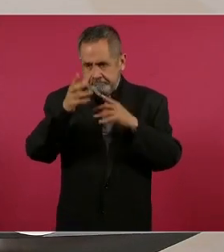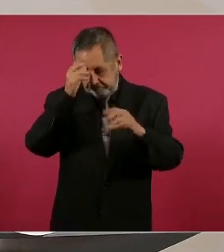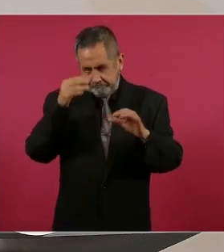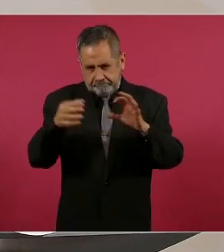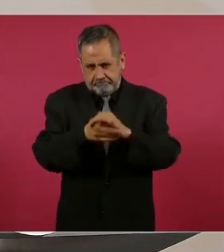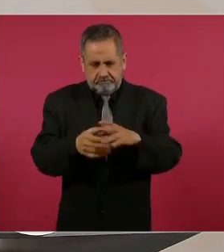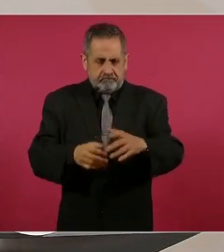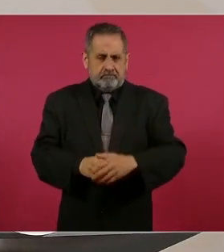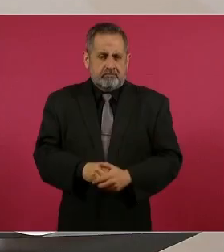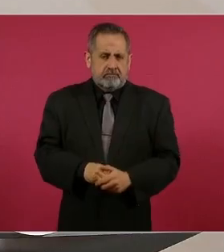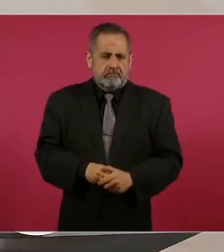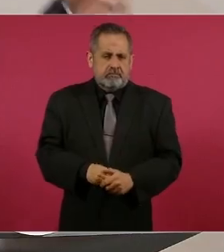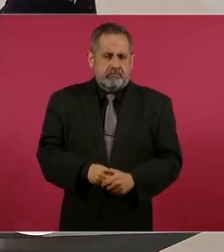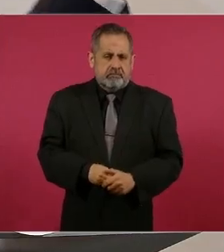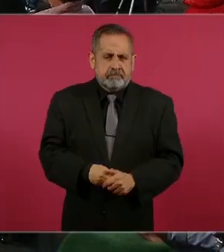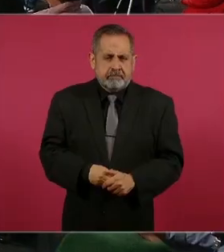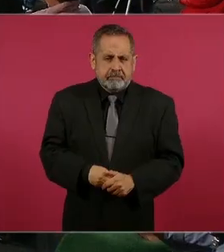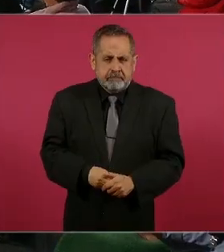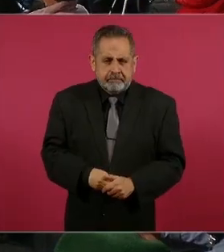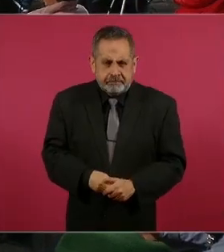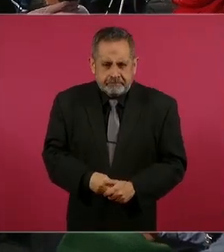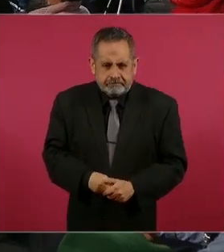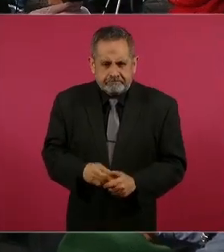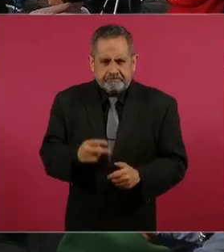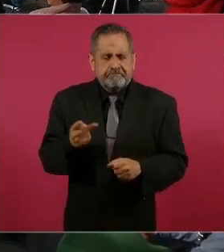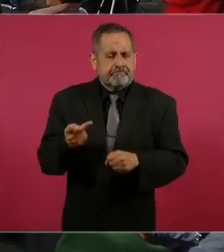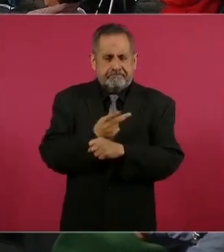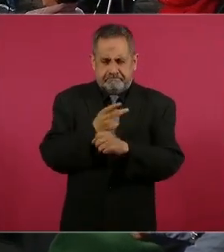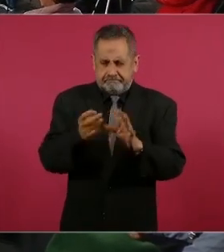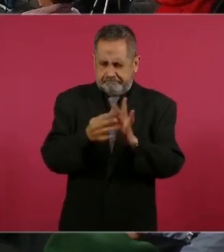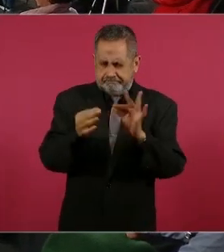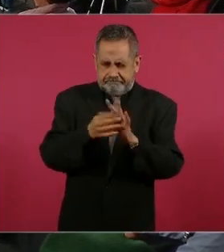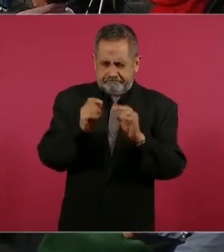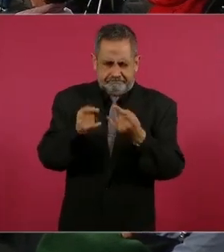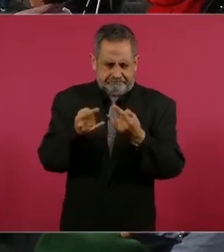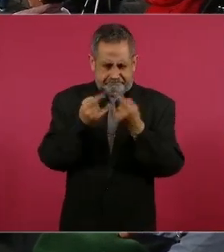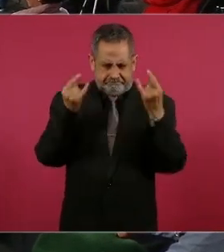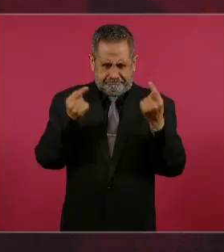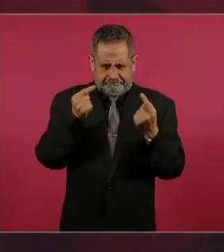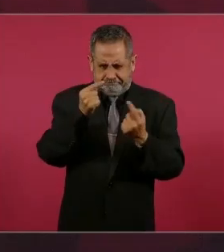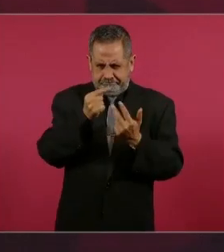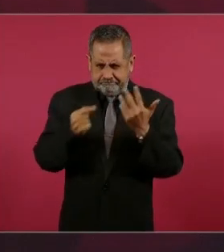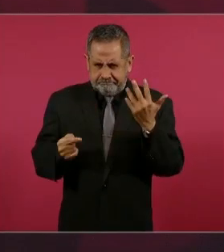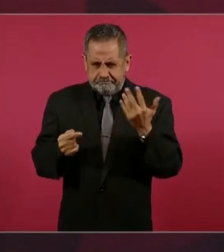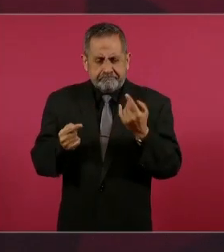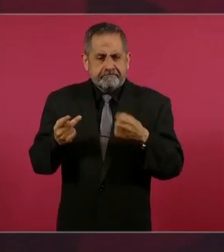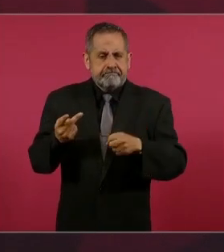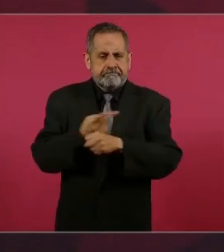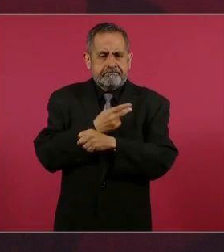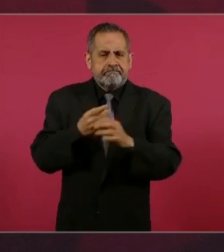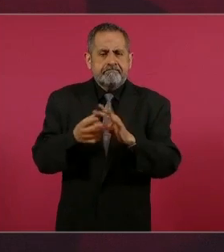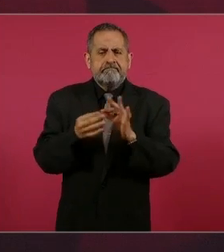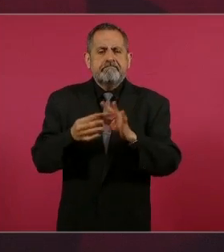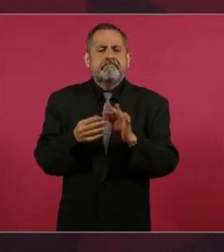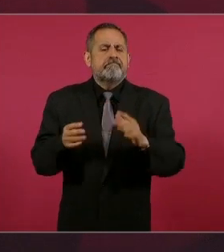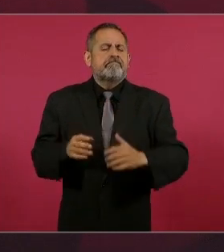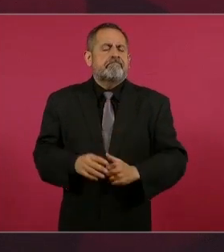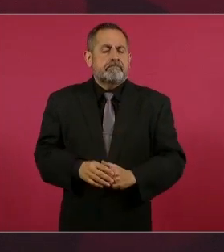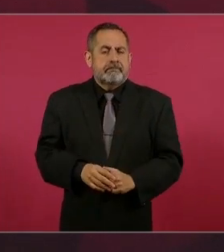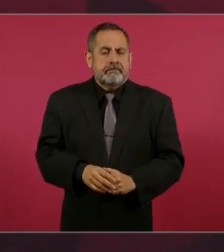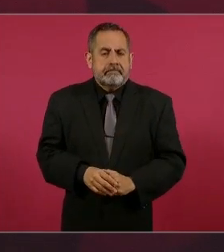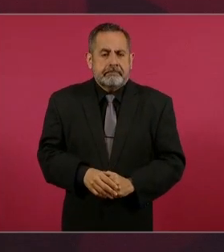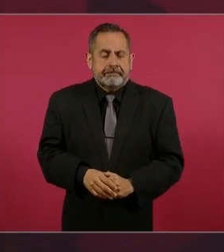¿Qué sucedió? A ver, vamos a narrar los